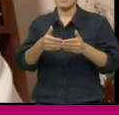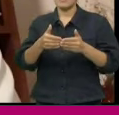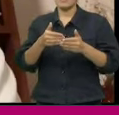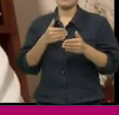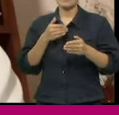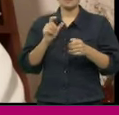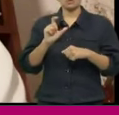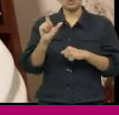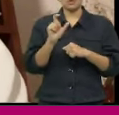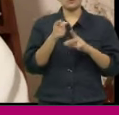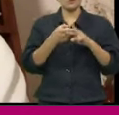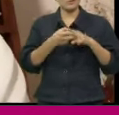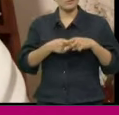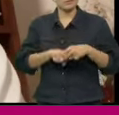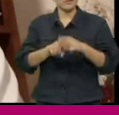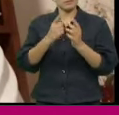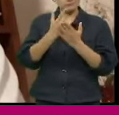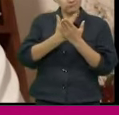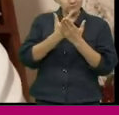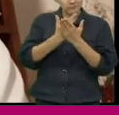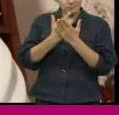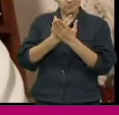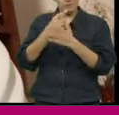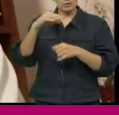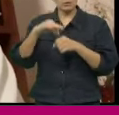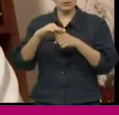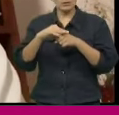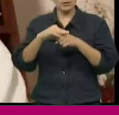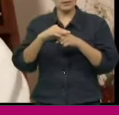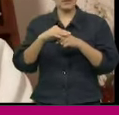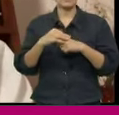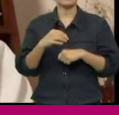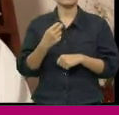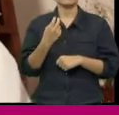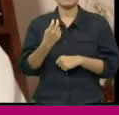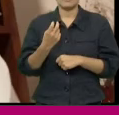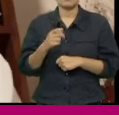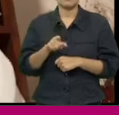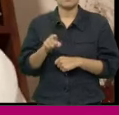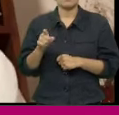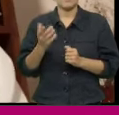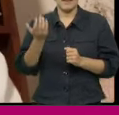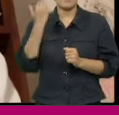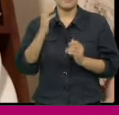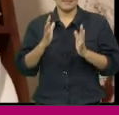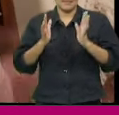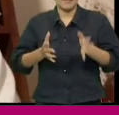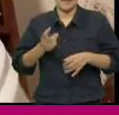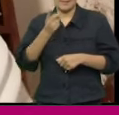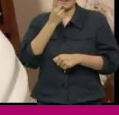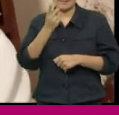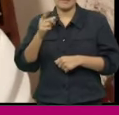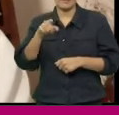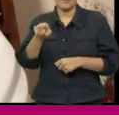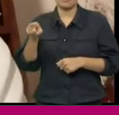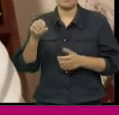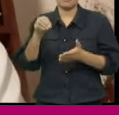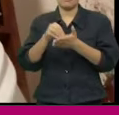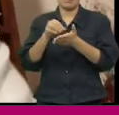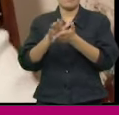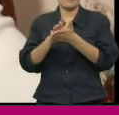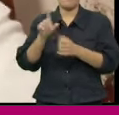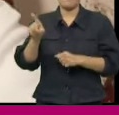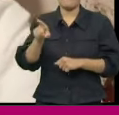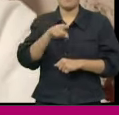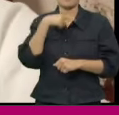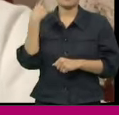inicio el 100% del recuento y no hasta que se confirma lo que ya le habíamos dicho que iba a pasar, que iba a perder el registro,